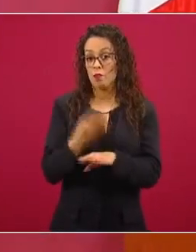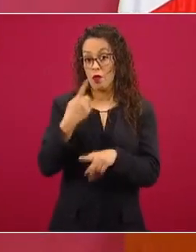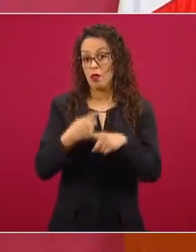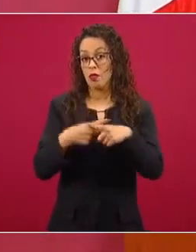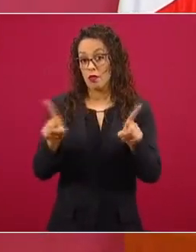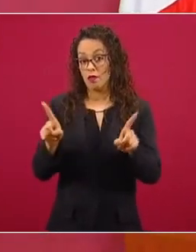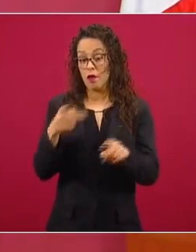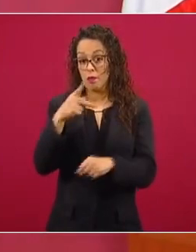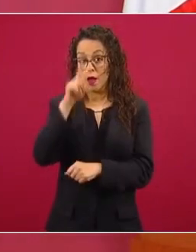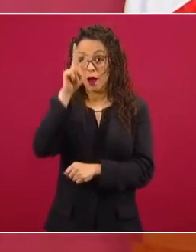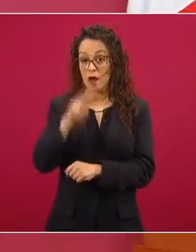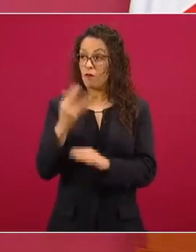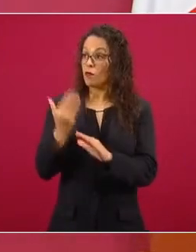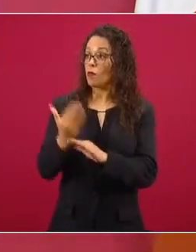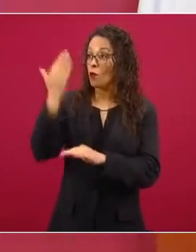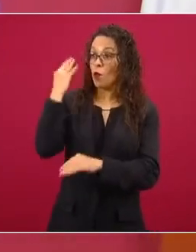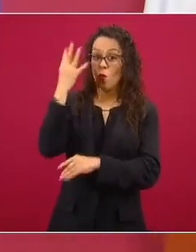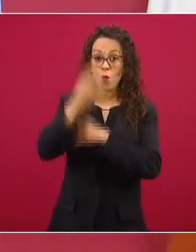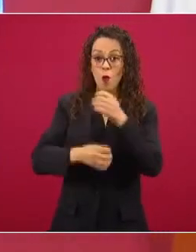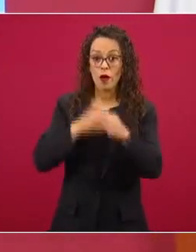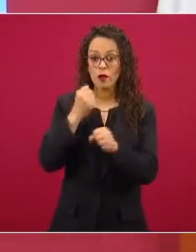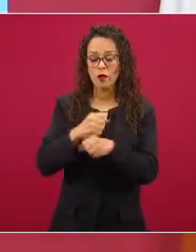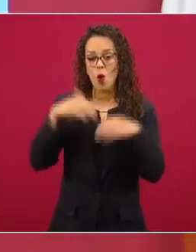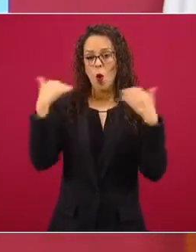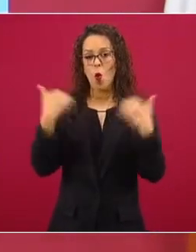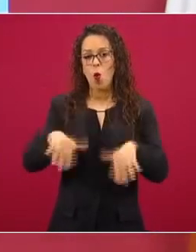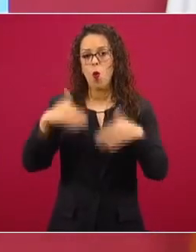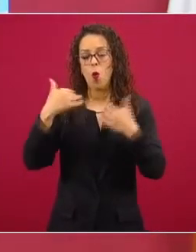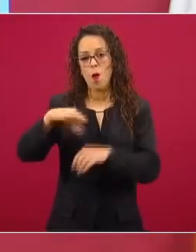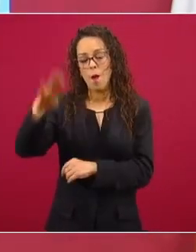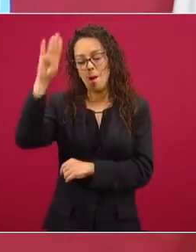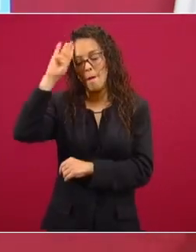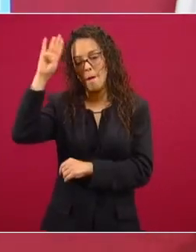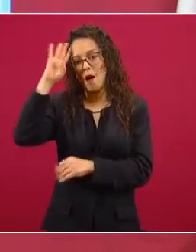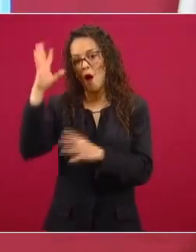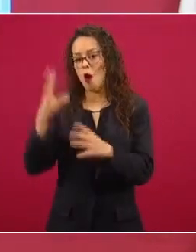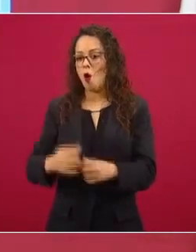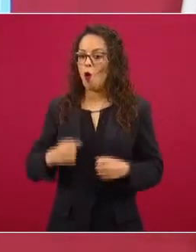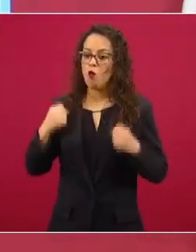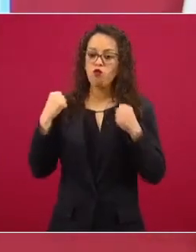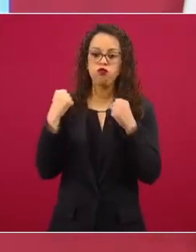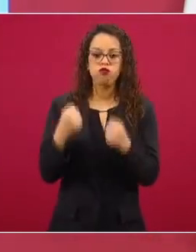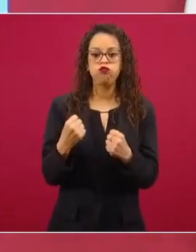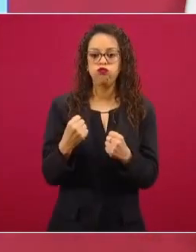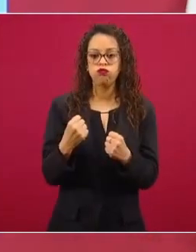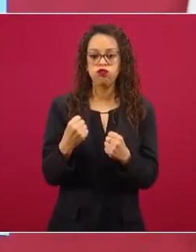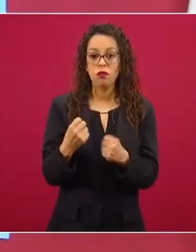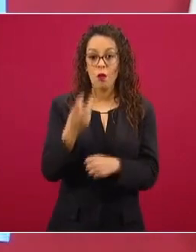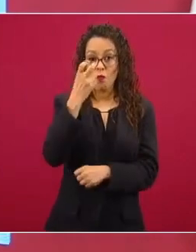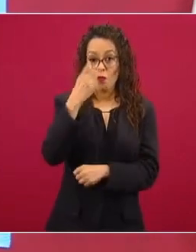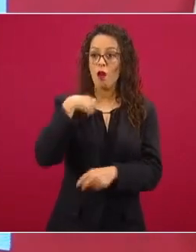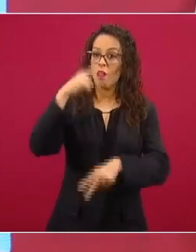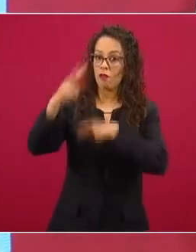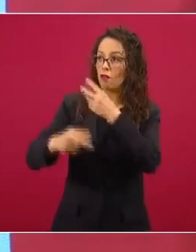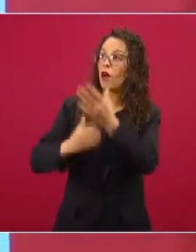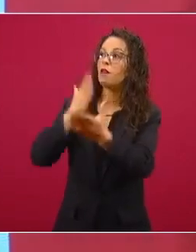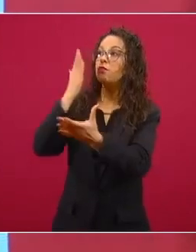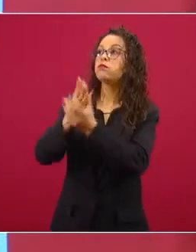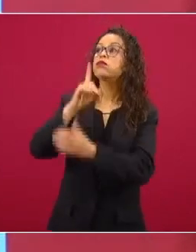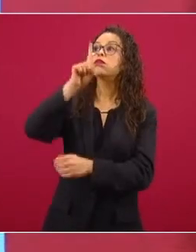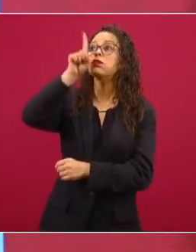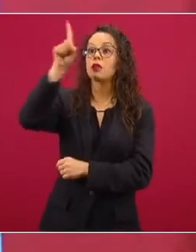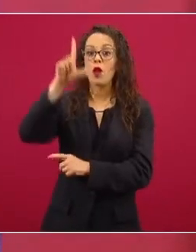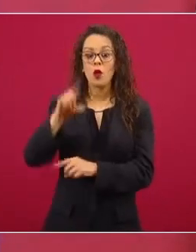4 años, muy fuerte. Bueno, por eso fui a la Plaza Olvera, a